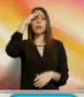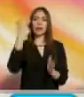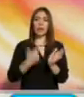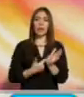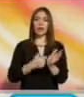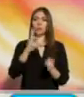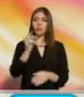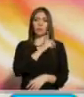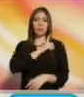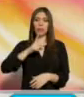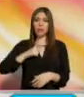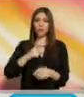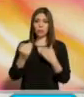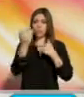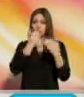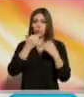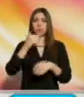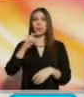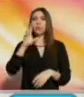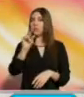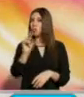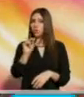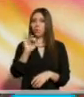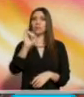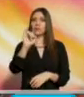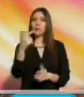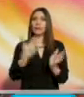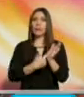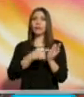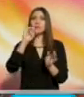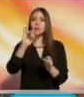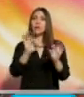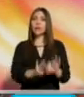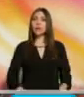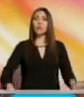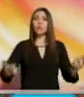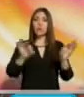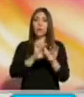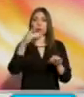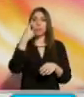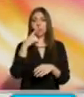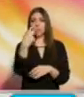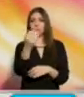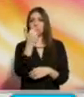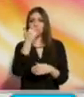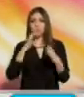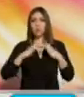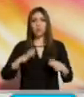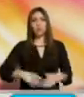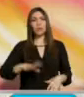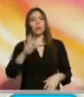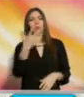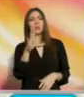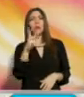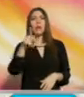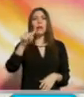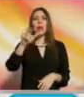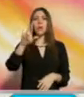nuestra alimentación. Las grasas son indispensables. Se recomienda más o menos que de las calorías que consumimos en un día,